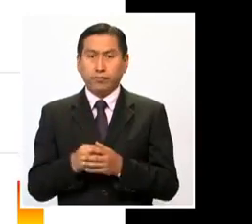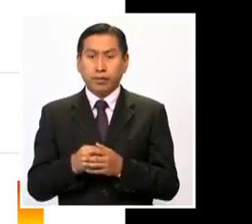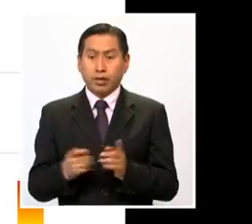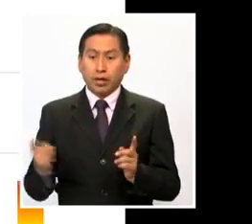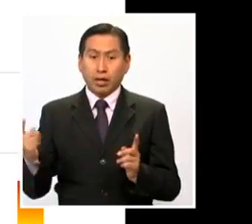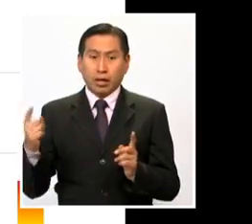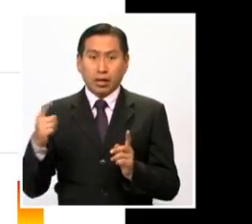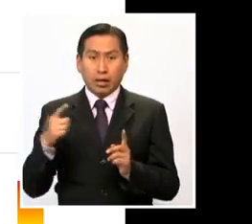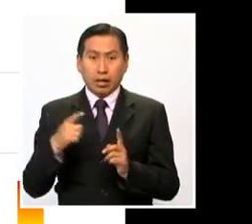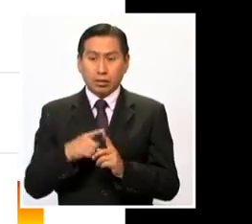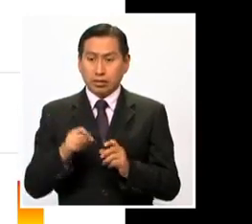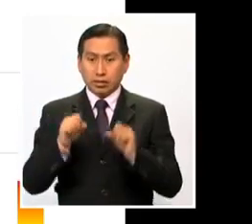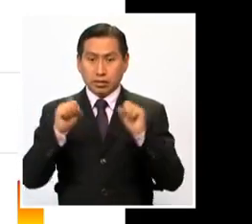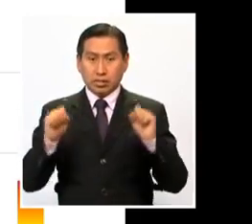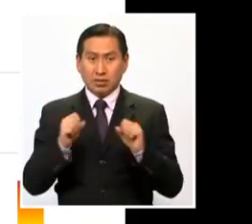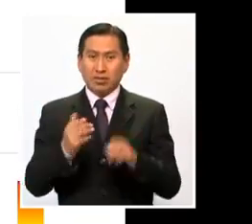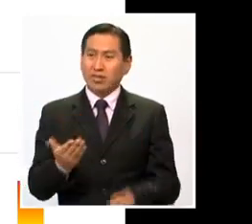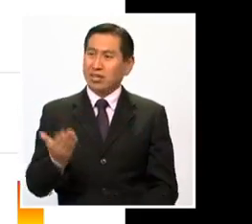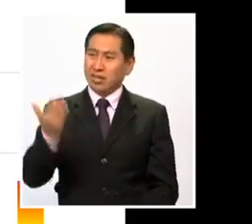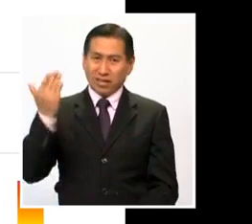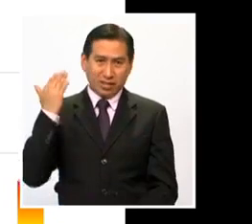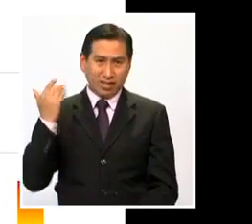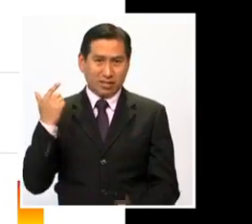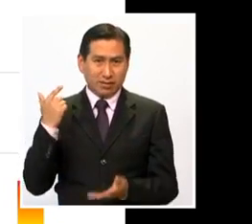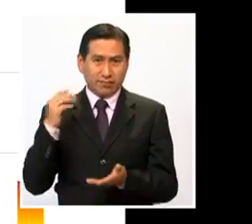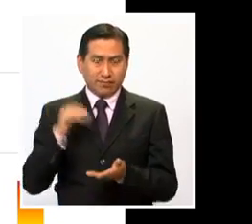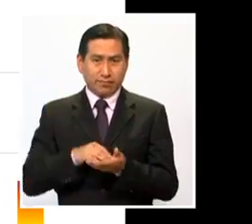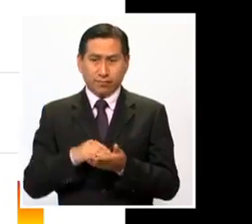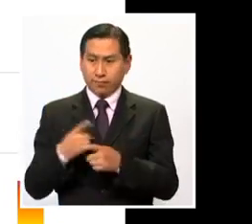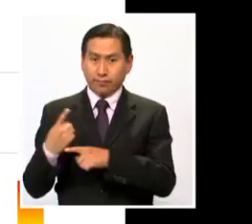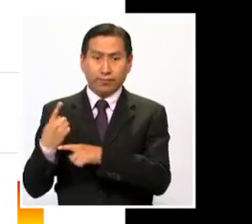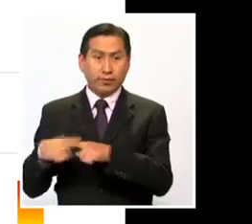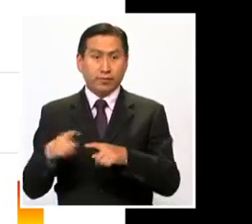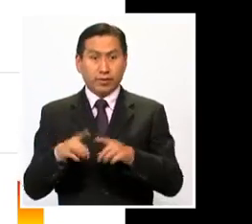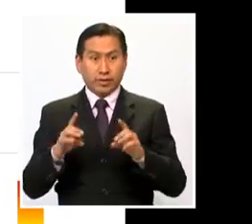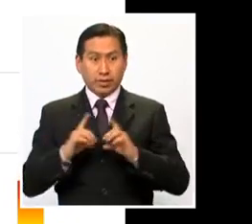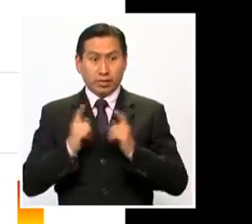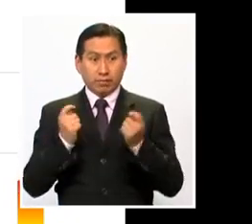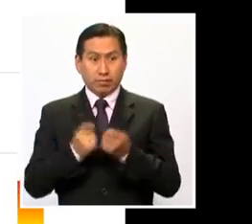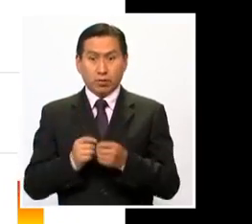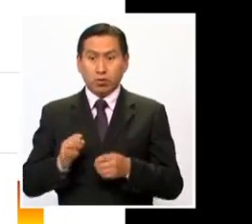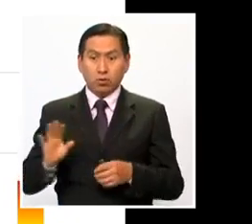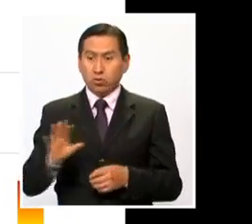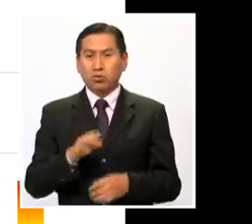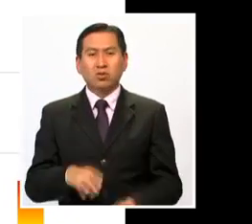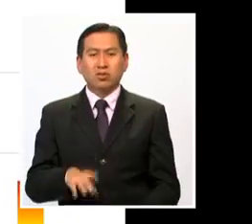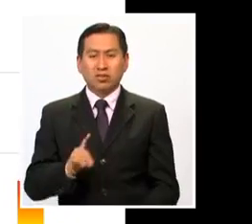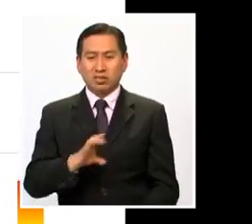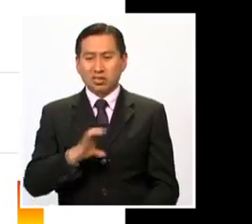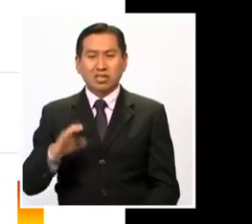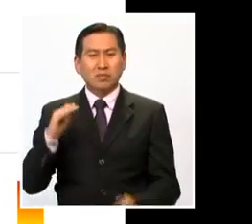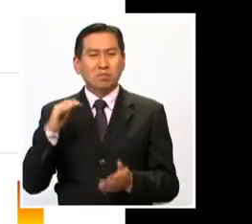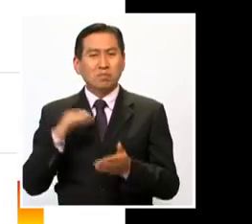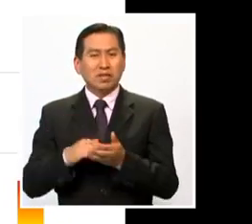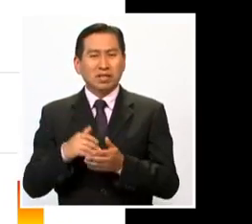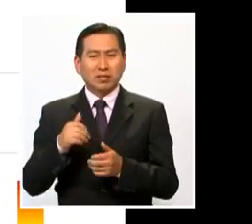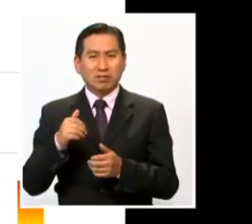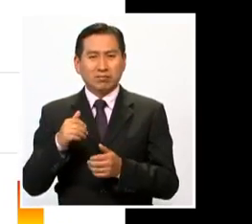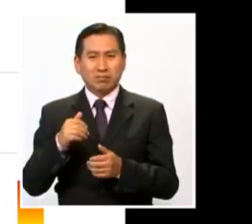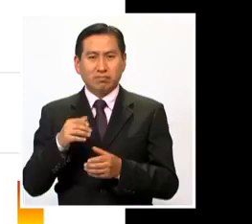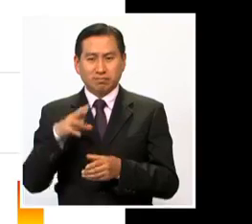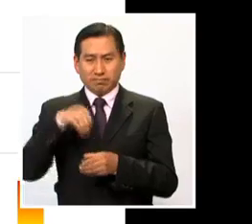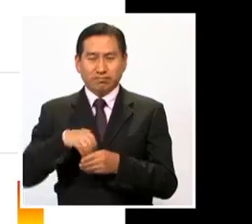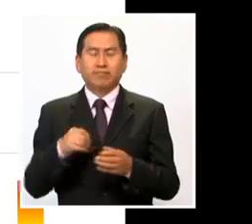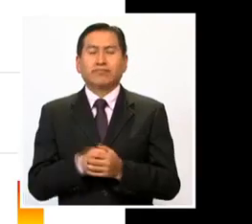24 horas del sábado anterior por departamentos y por cada 100.000 habitantes en número de casos